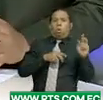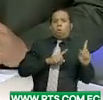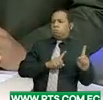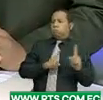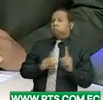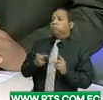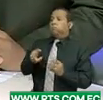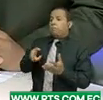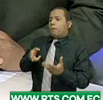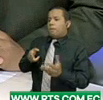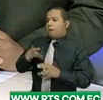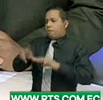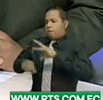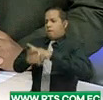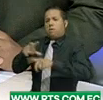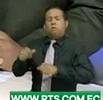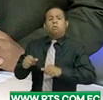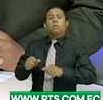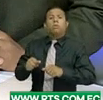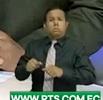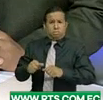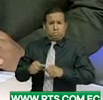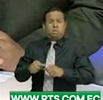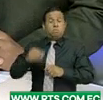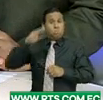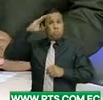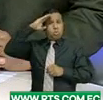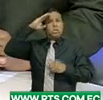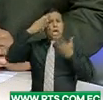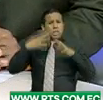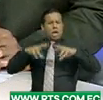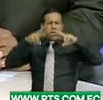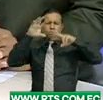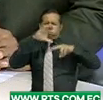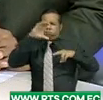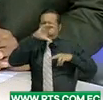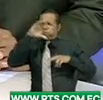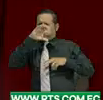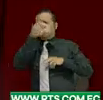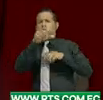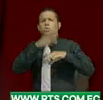la Policía Nacional trabaja para dar con los responsables de estos delitos.